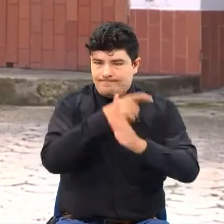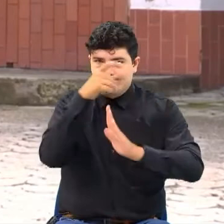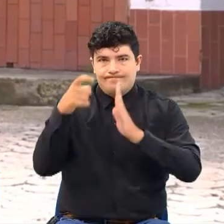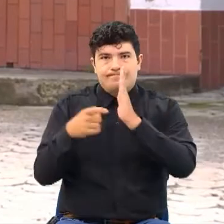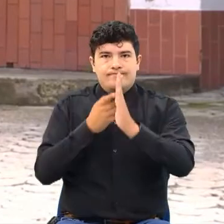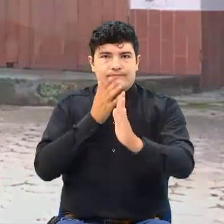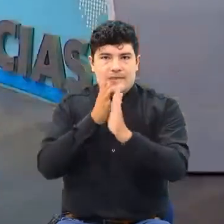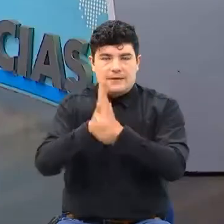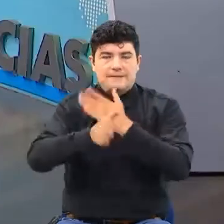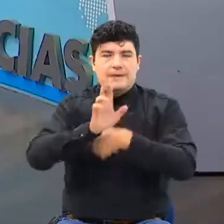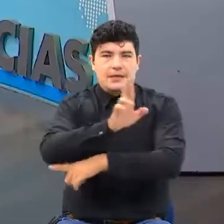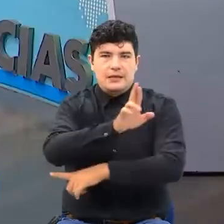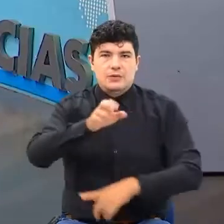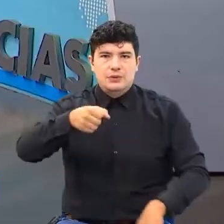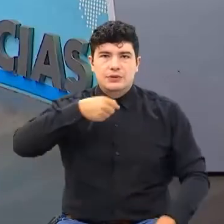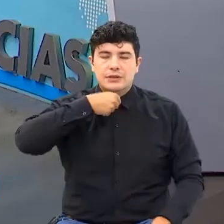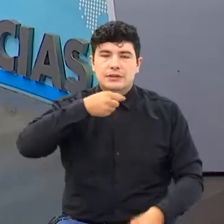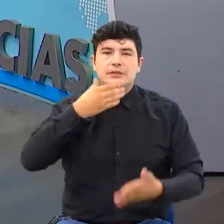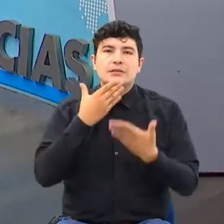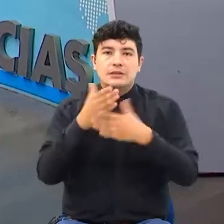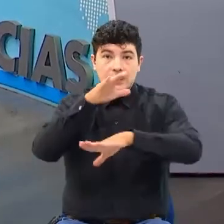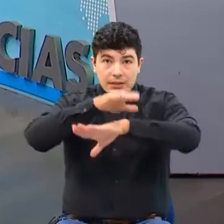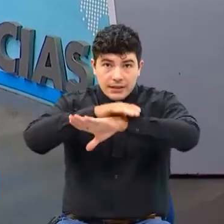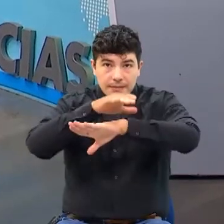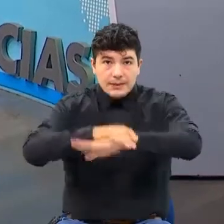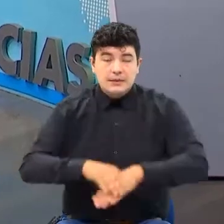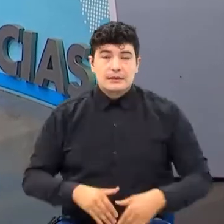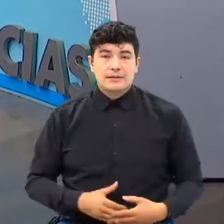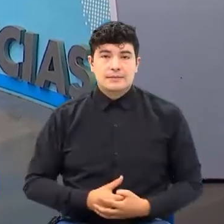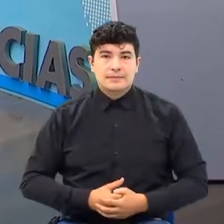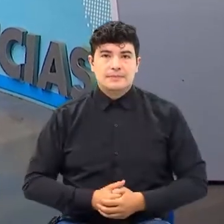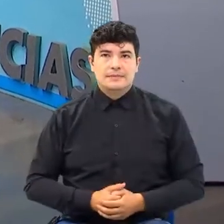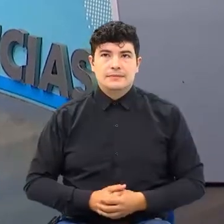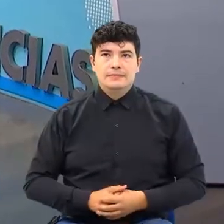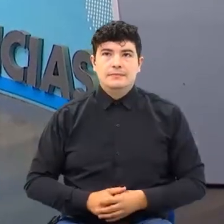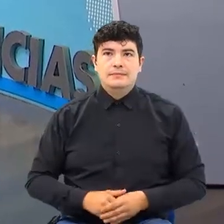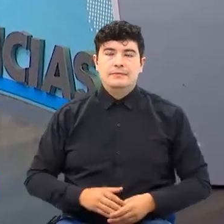Florida Blanca. Continúen ustedes con más. Soy Iván Ávila para Oriente Noticias. Estamos informando.